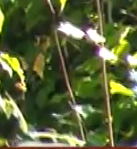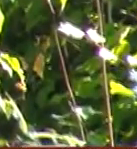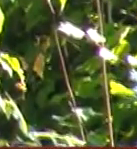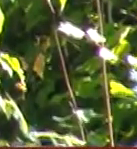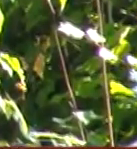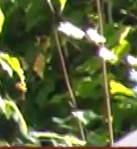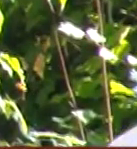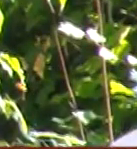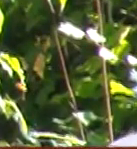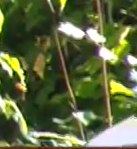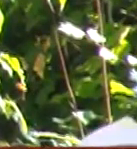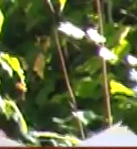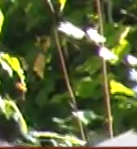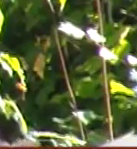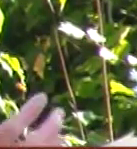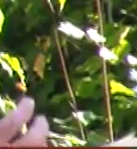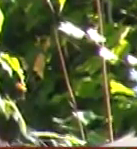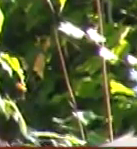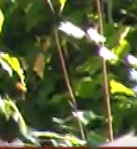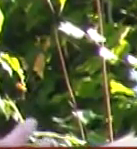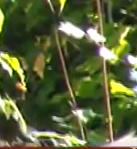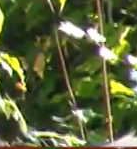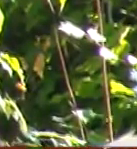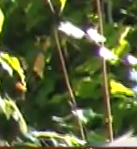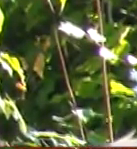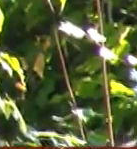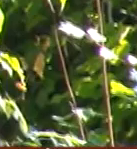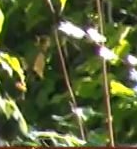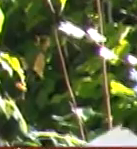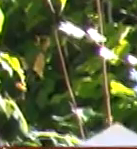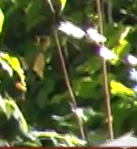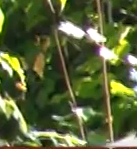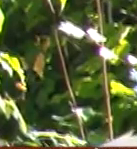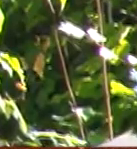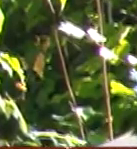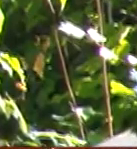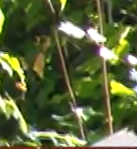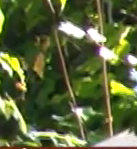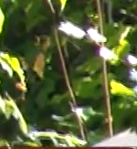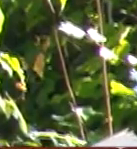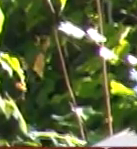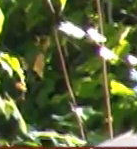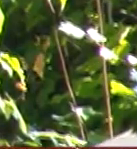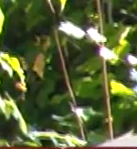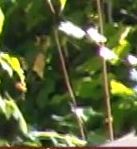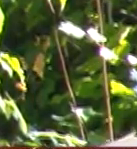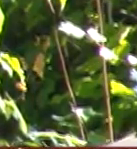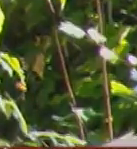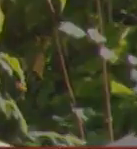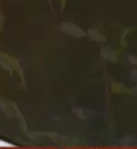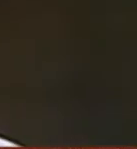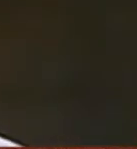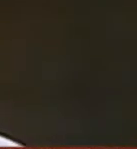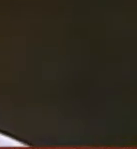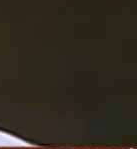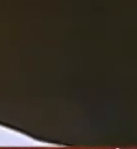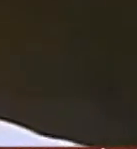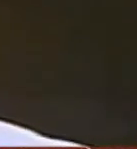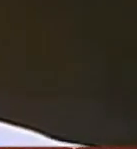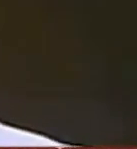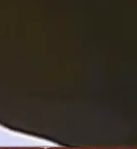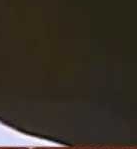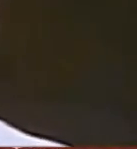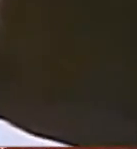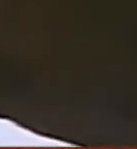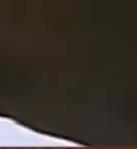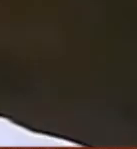justamente, Anagrama. Y en esta ocasión quisiera hablarles de una novela breve, una especie de ensayo